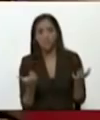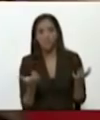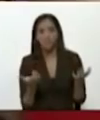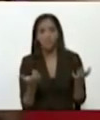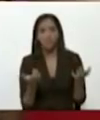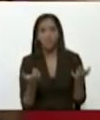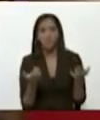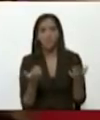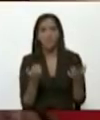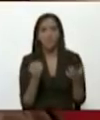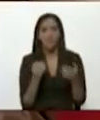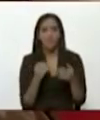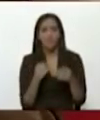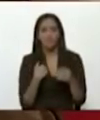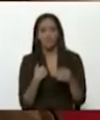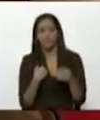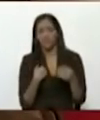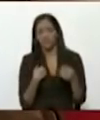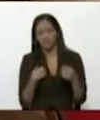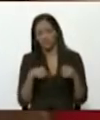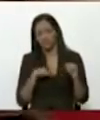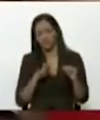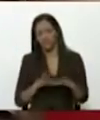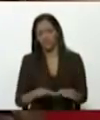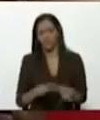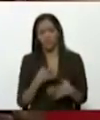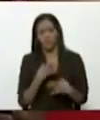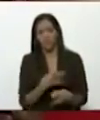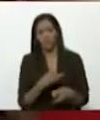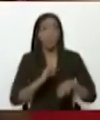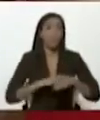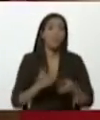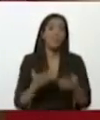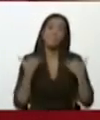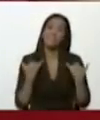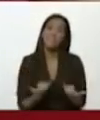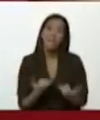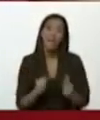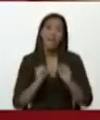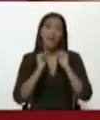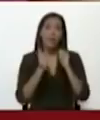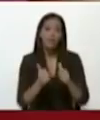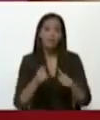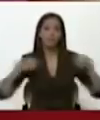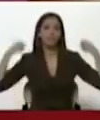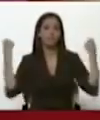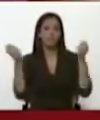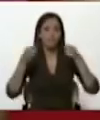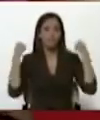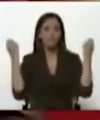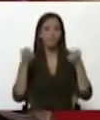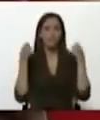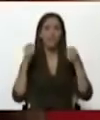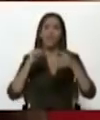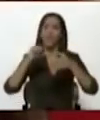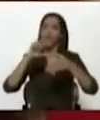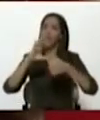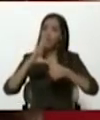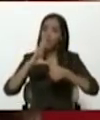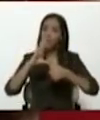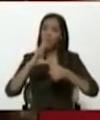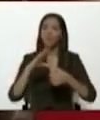trunca sus pretensiones porque ya al comenzar la campaña electoral en Norteamérica, el señor